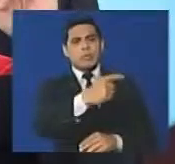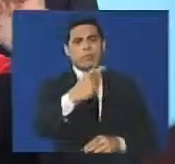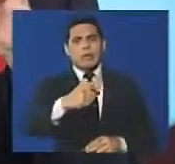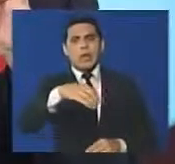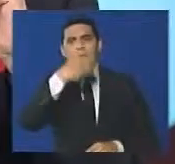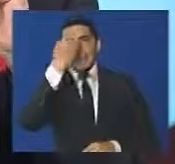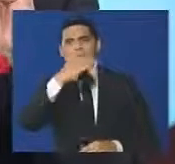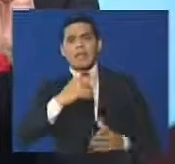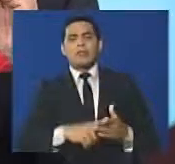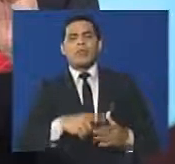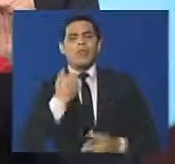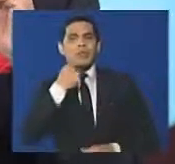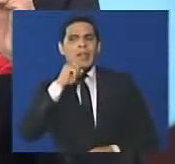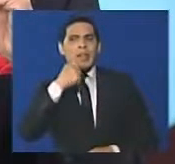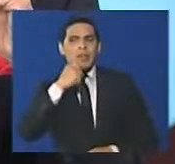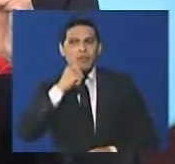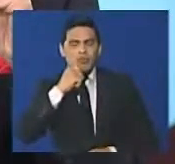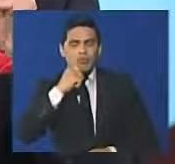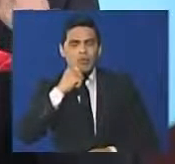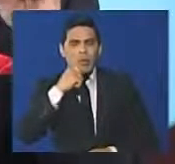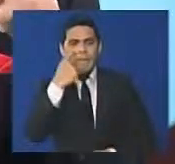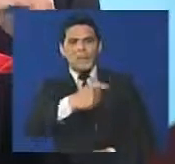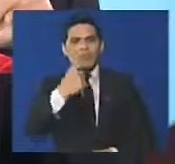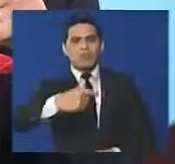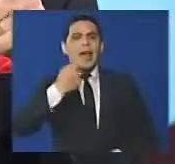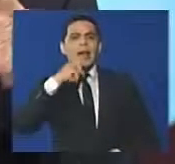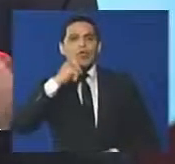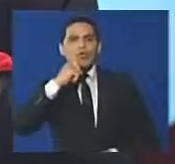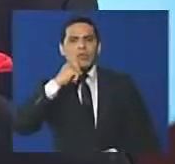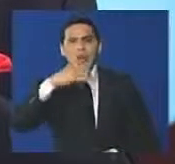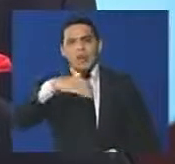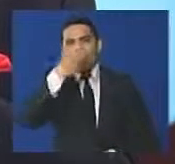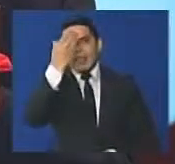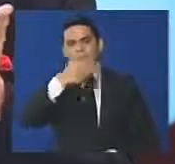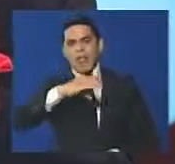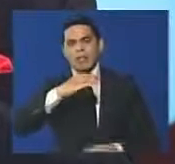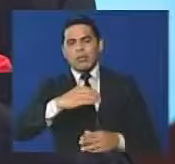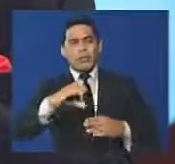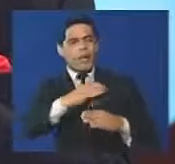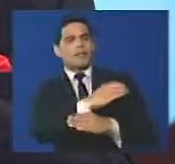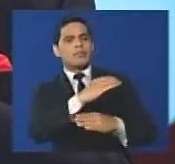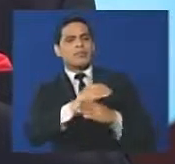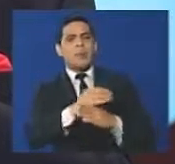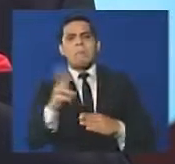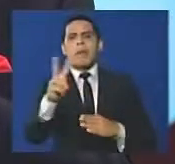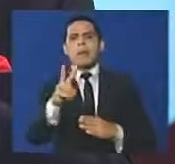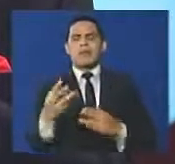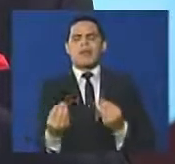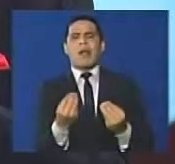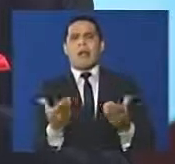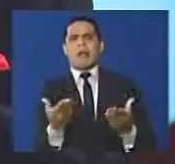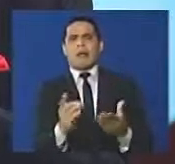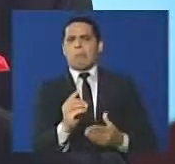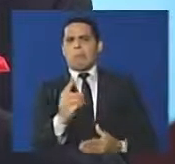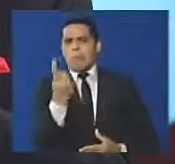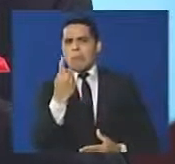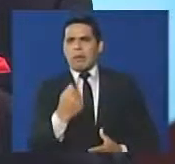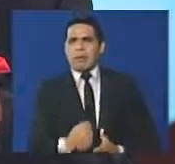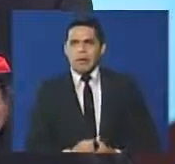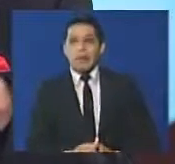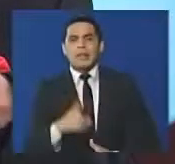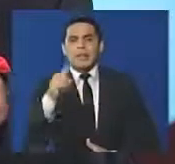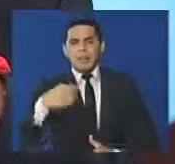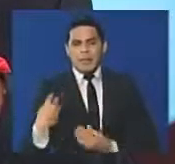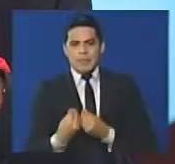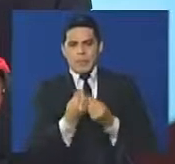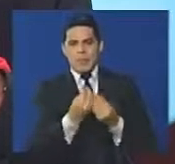Rusia. Imagínese usted qué satisfacción. Un coro de Rusia, y vino con nosotros Iduer Álvarez, que